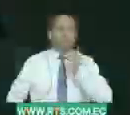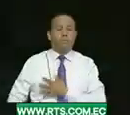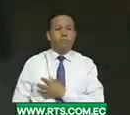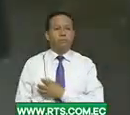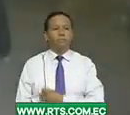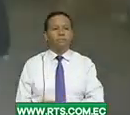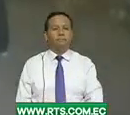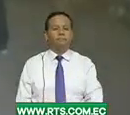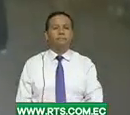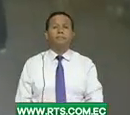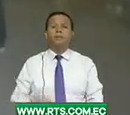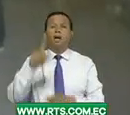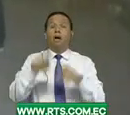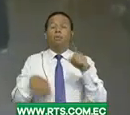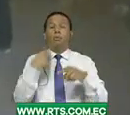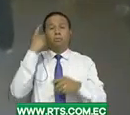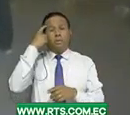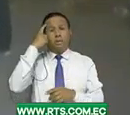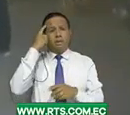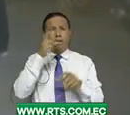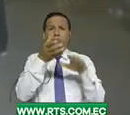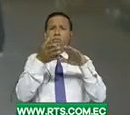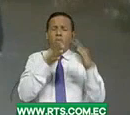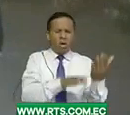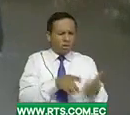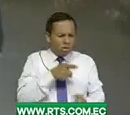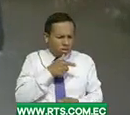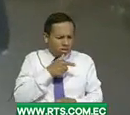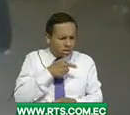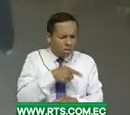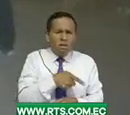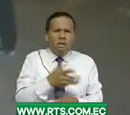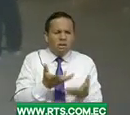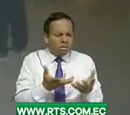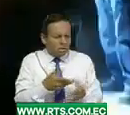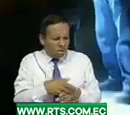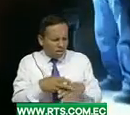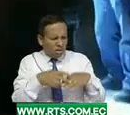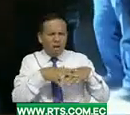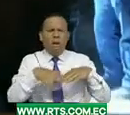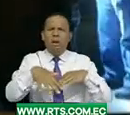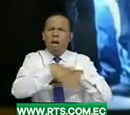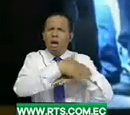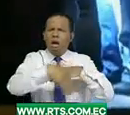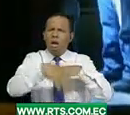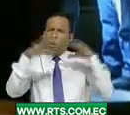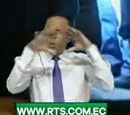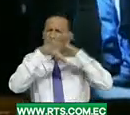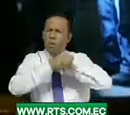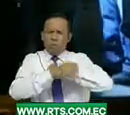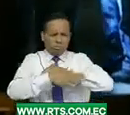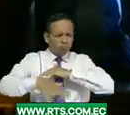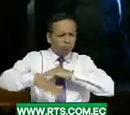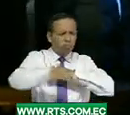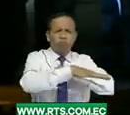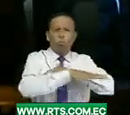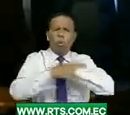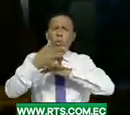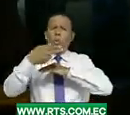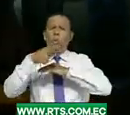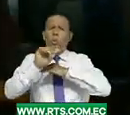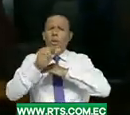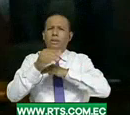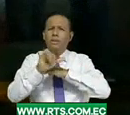Muchos se negaban a creer que el cuerpo, que estaba boca abajo sobre un canal de riego en una calle oscura del barrio Huachila Magdalena del